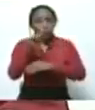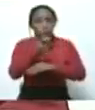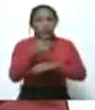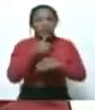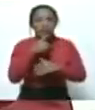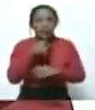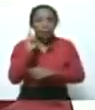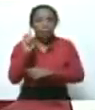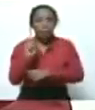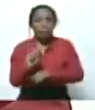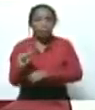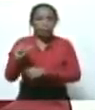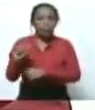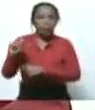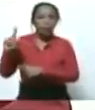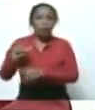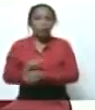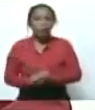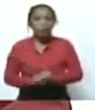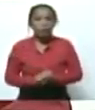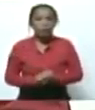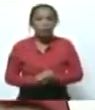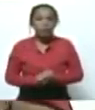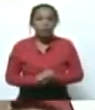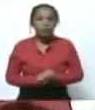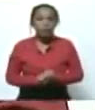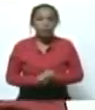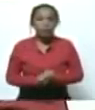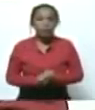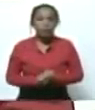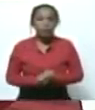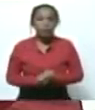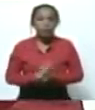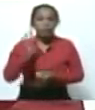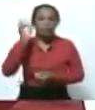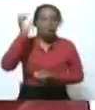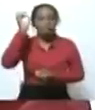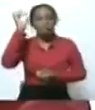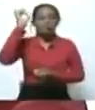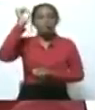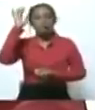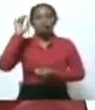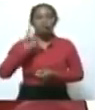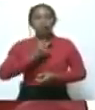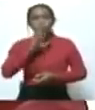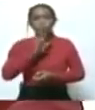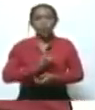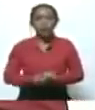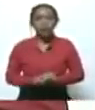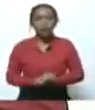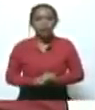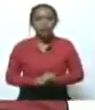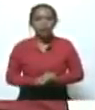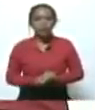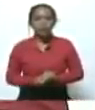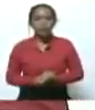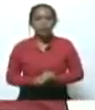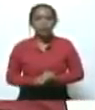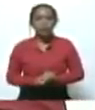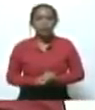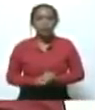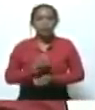quién les paga un poquito más. Se inventan estas cosas horribles, ¿no?